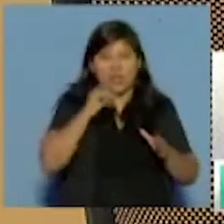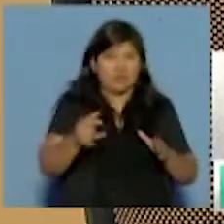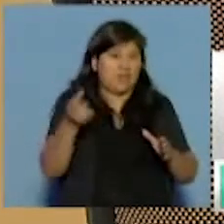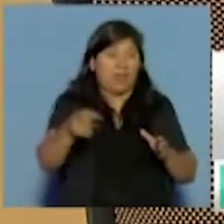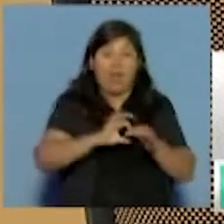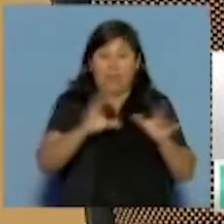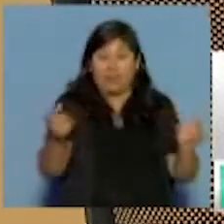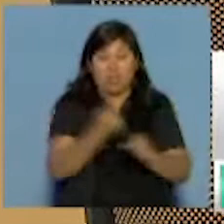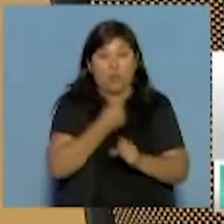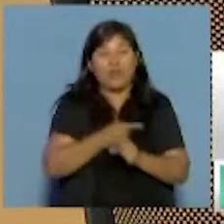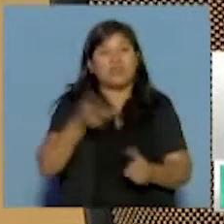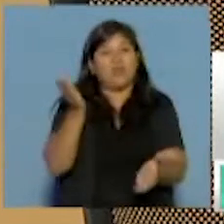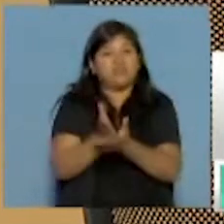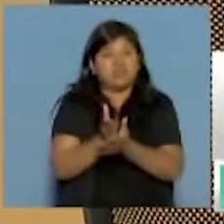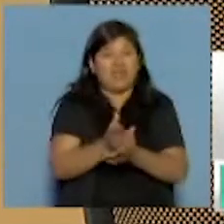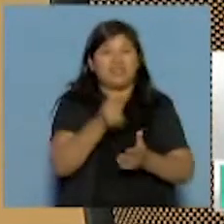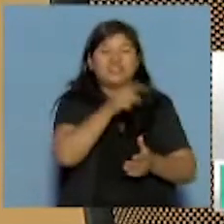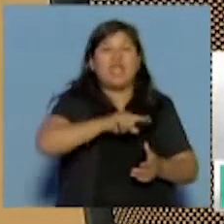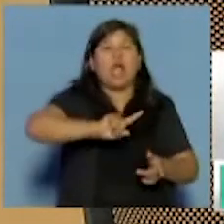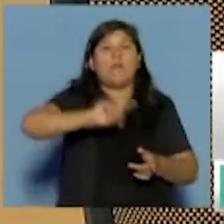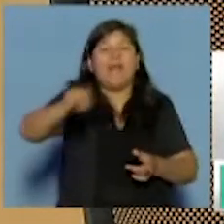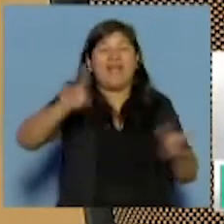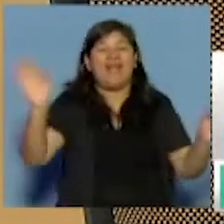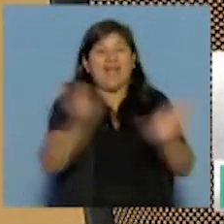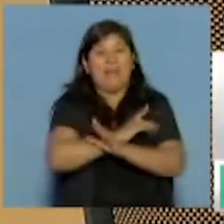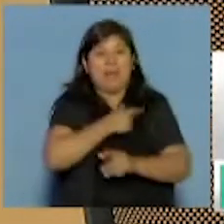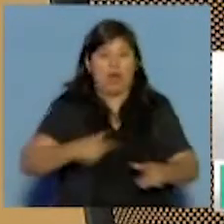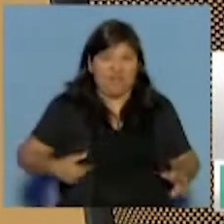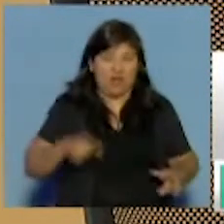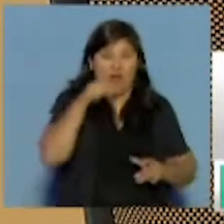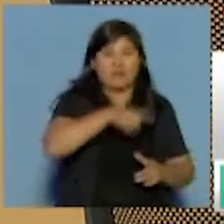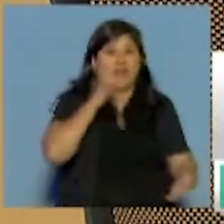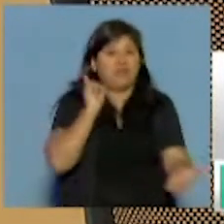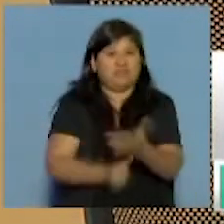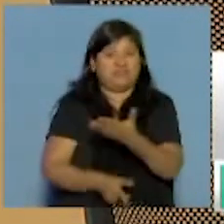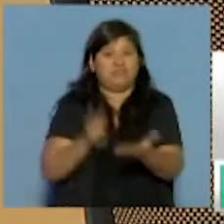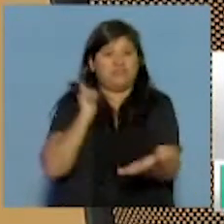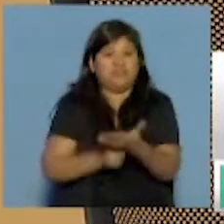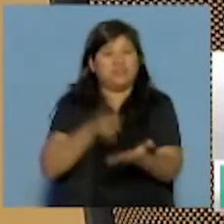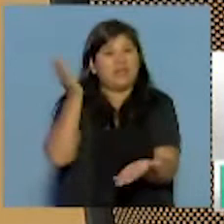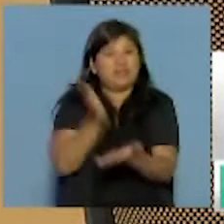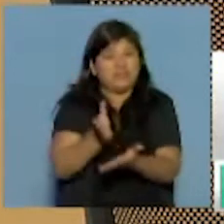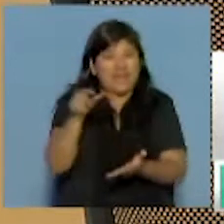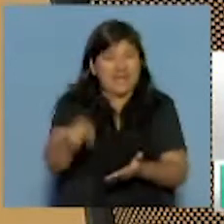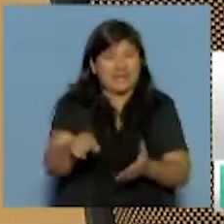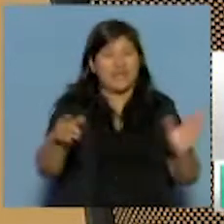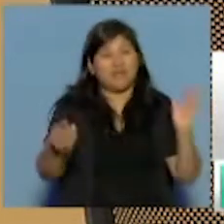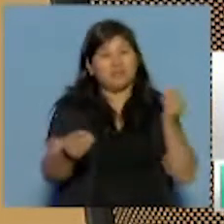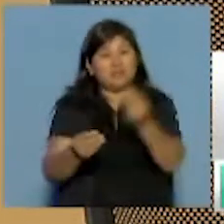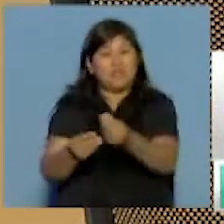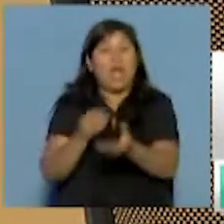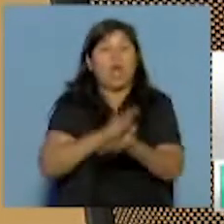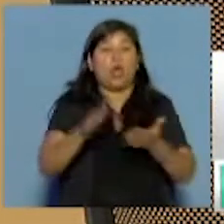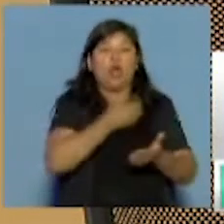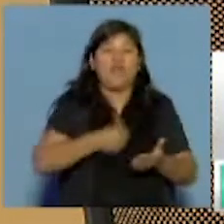una provincia que tiene problemas en este caso el gobierno español va a intervenir cataluña porque porque se ha declarado la independencia